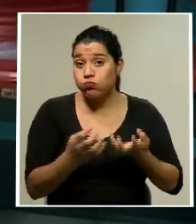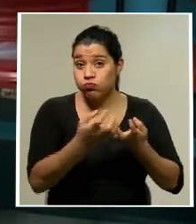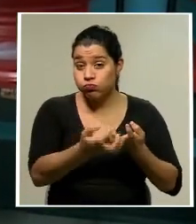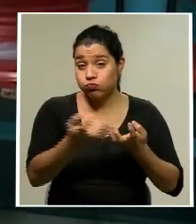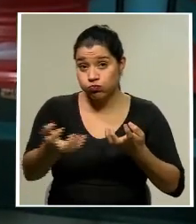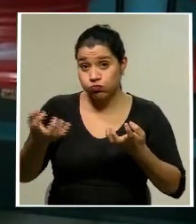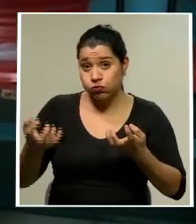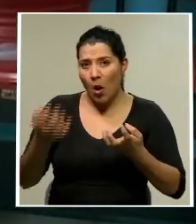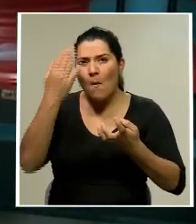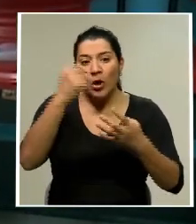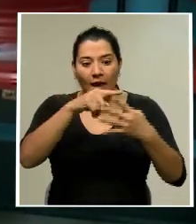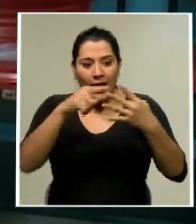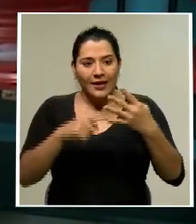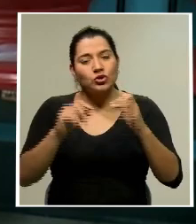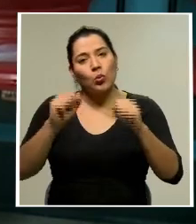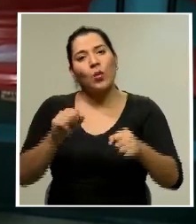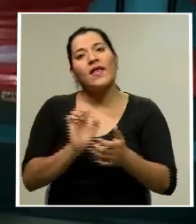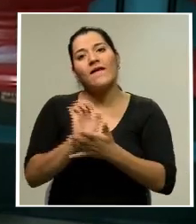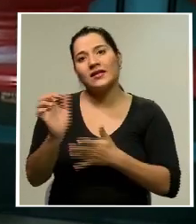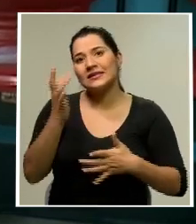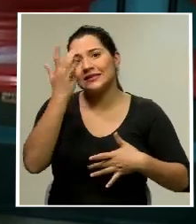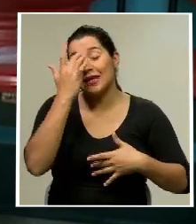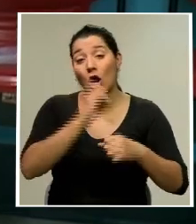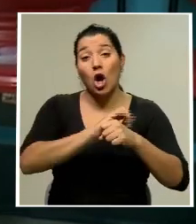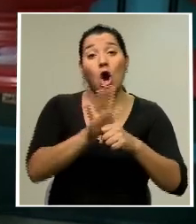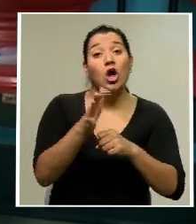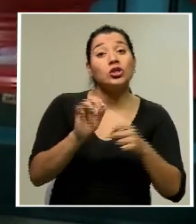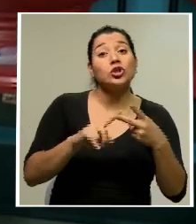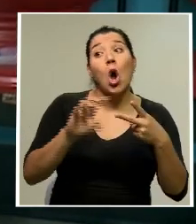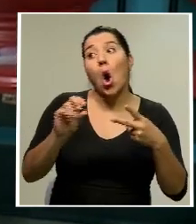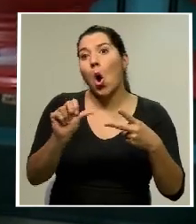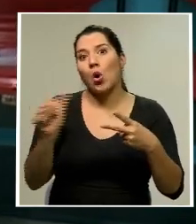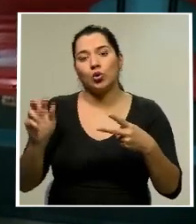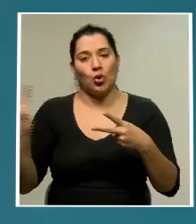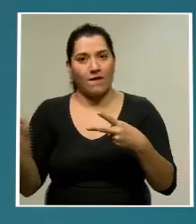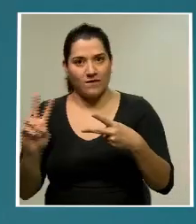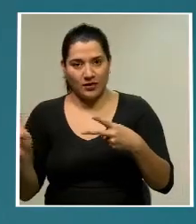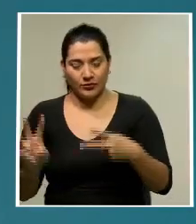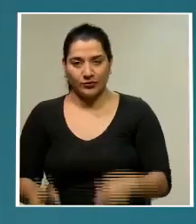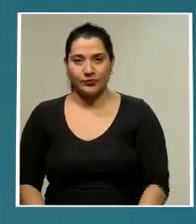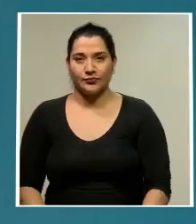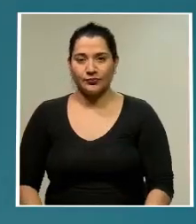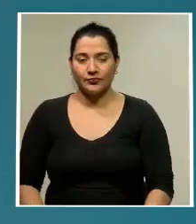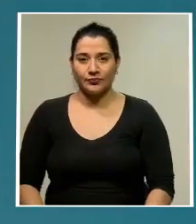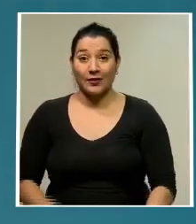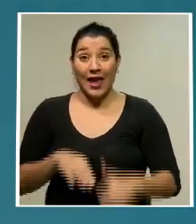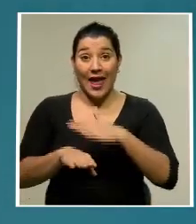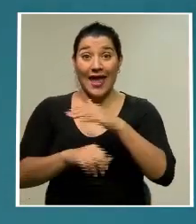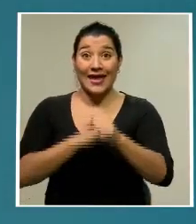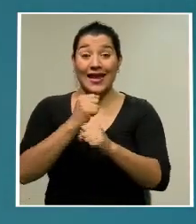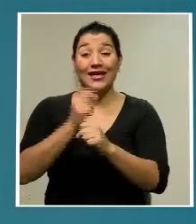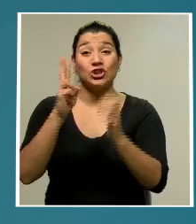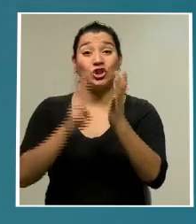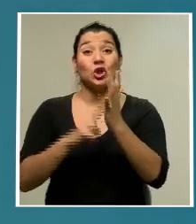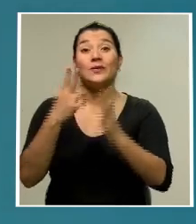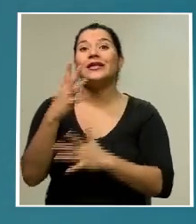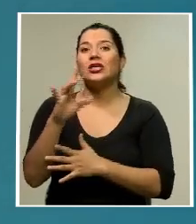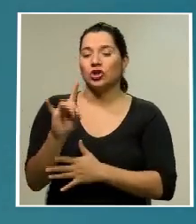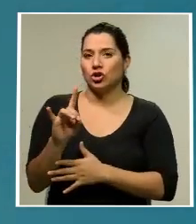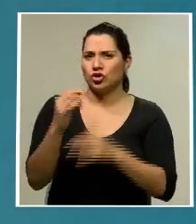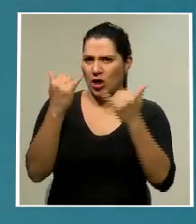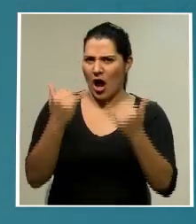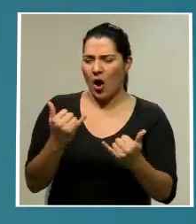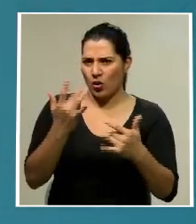que estas acciones pueden evitar la COVID-19 y cualquier otro tipo de virus. En el año 2018 se registró un